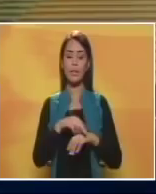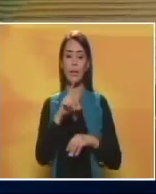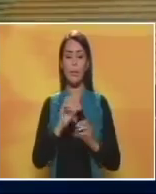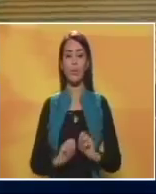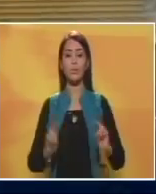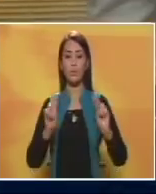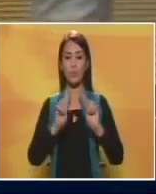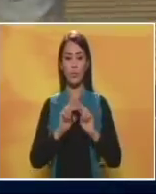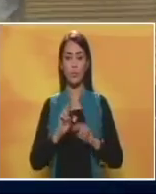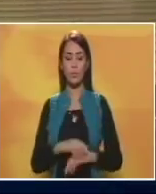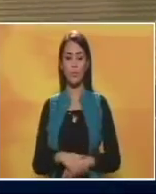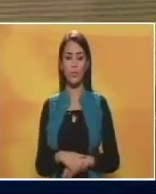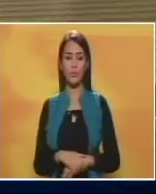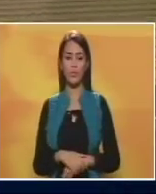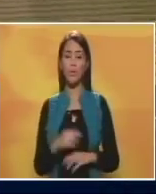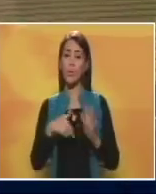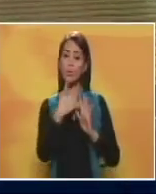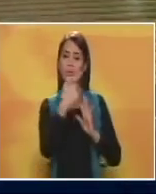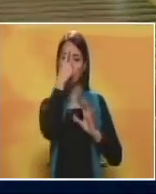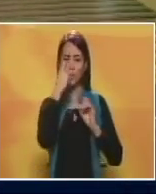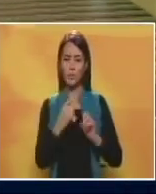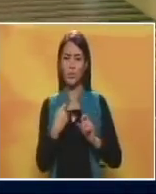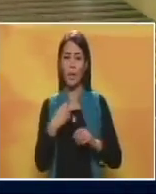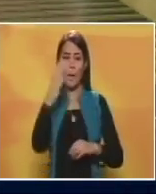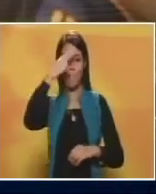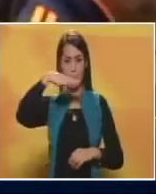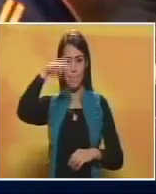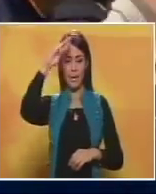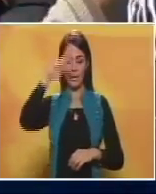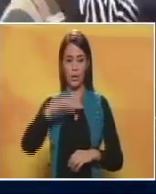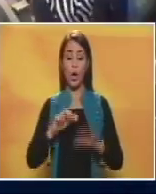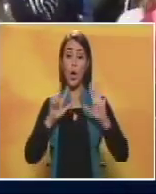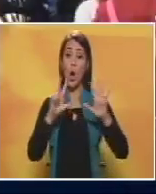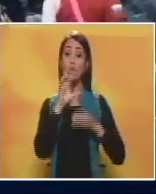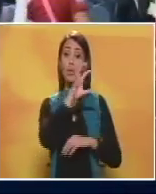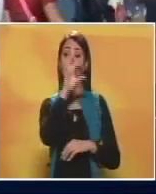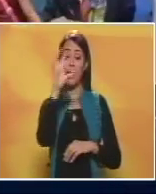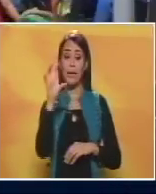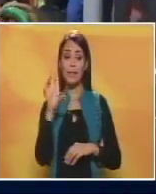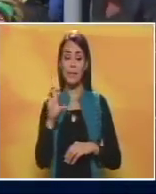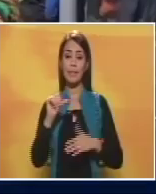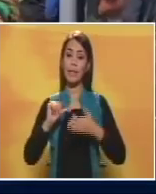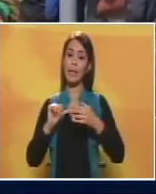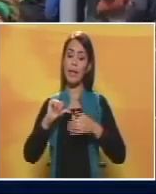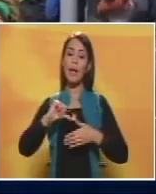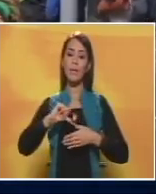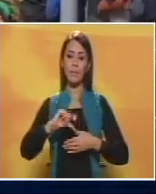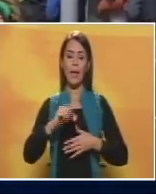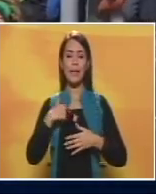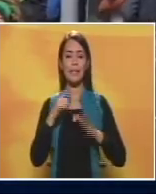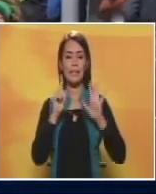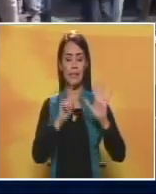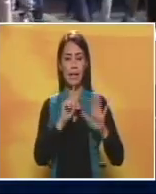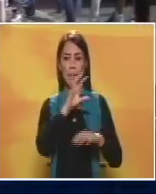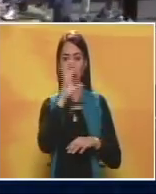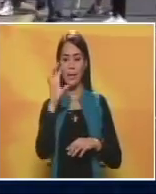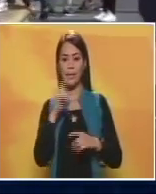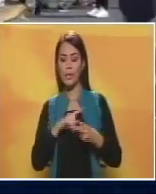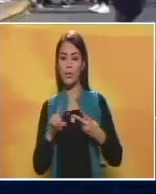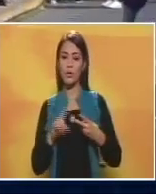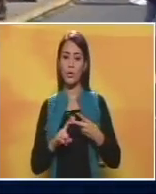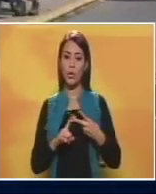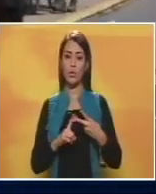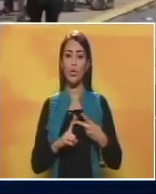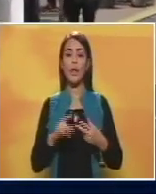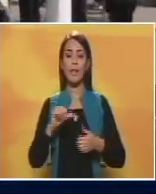Unidas. Dicha estrategia se centrará en México, así como en 8 países suramericanos, en 6 naciones del Caribe y 2 de